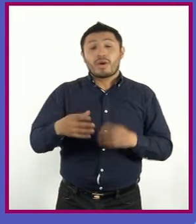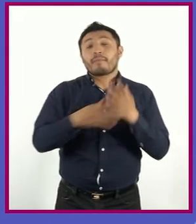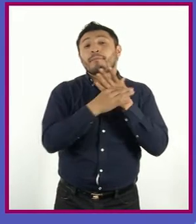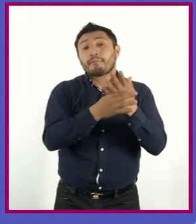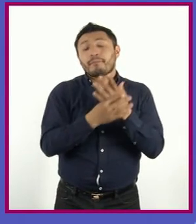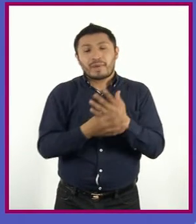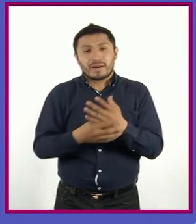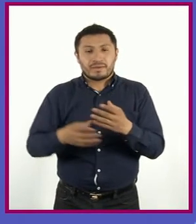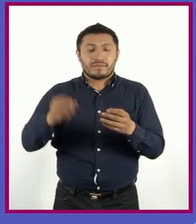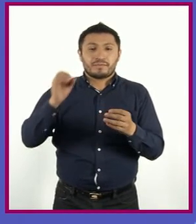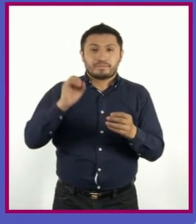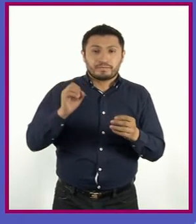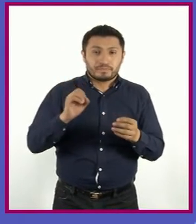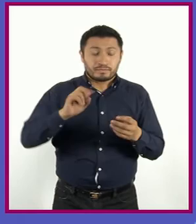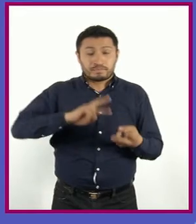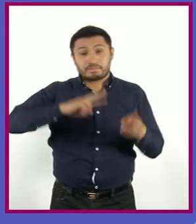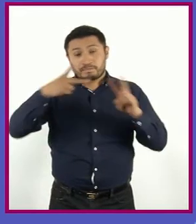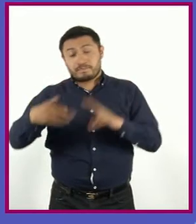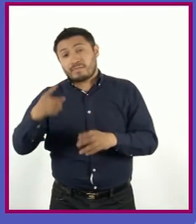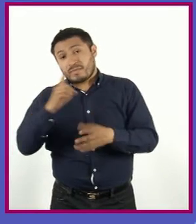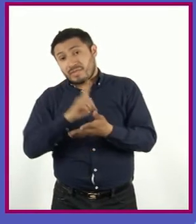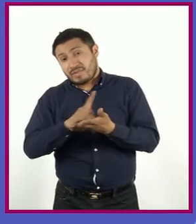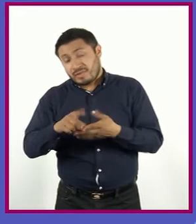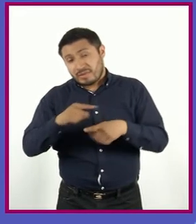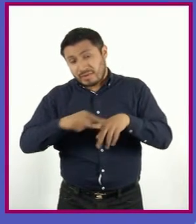el holónimo de dedo.